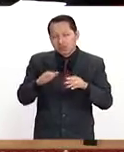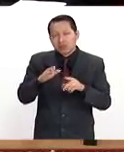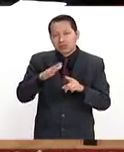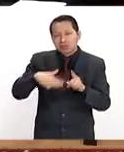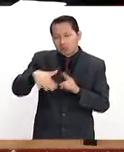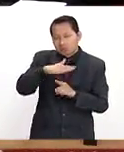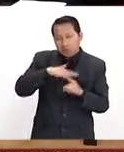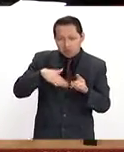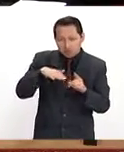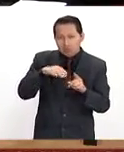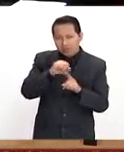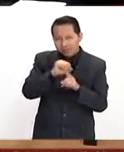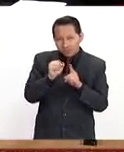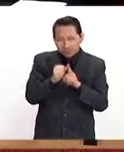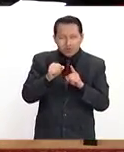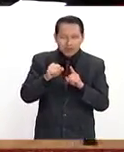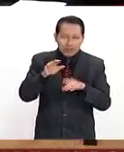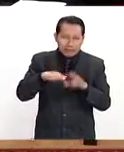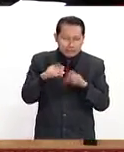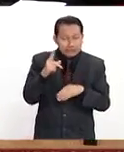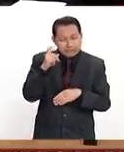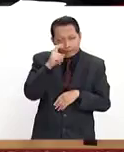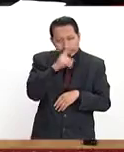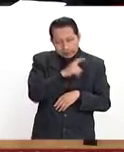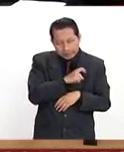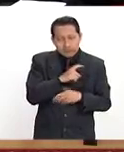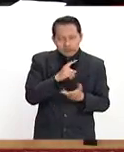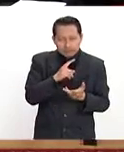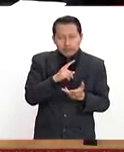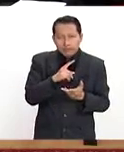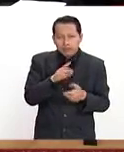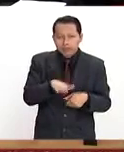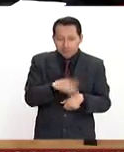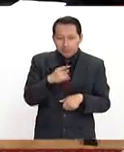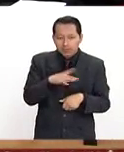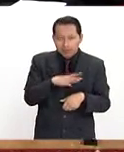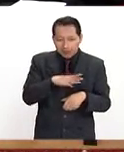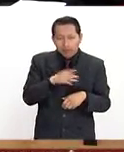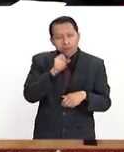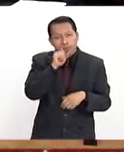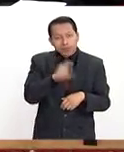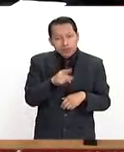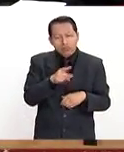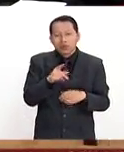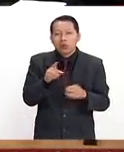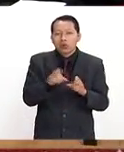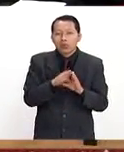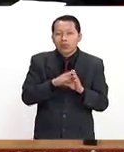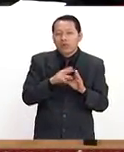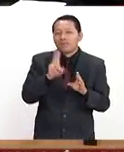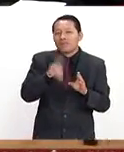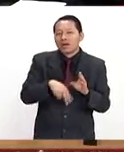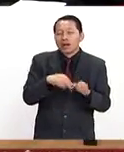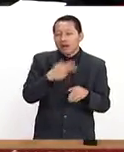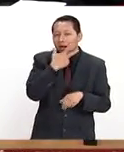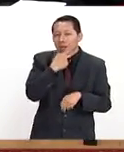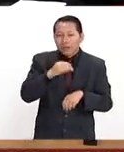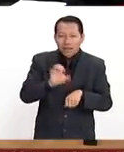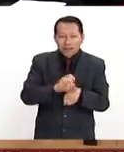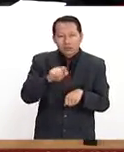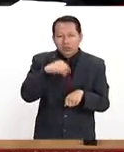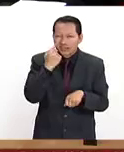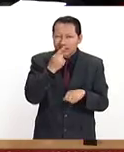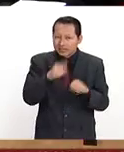es crítico, por no decir peyorativo, claro. ¿no? Es decir, no hay pocas connotaciones positivas para la palabra machismo.